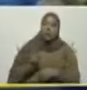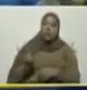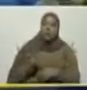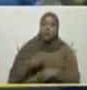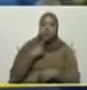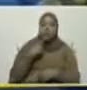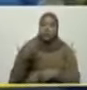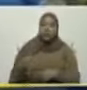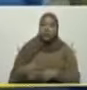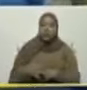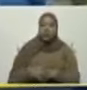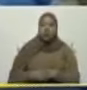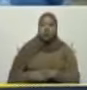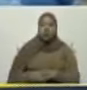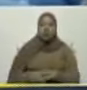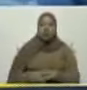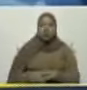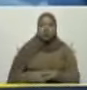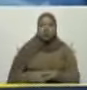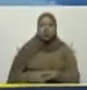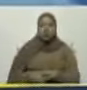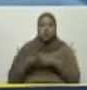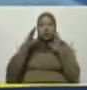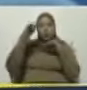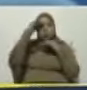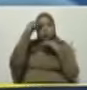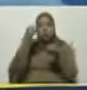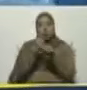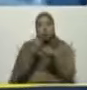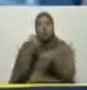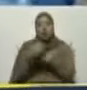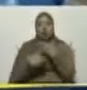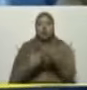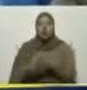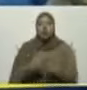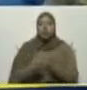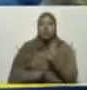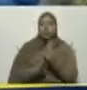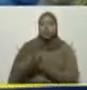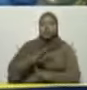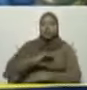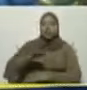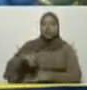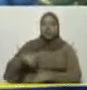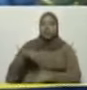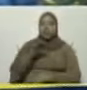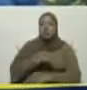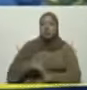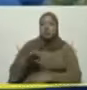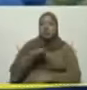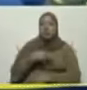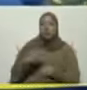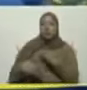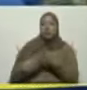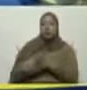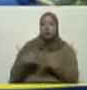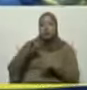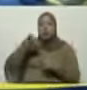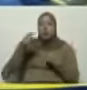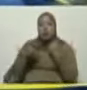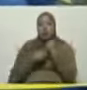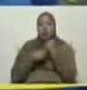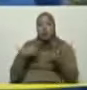verdad donde tenemos que concentrarnos es posible avanzar en la economía y lo social con guarimbas y